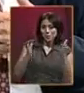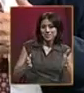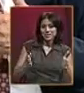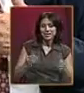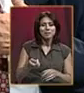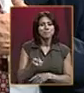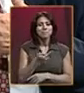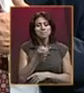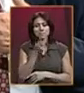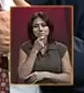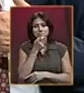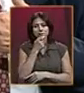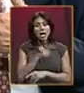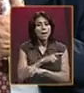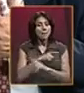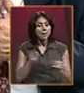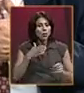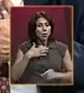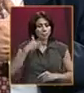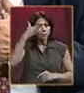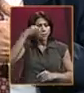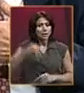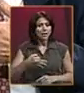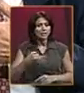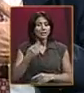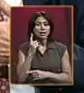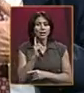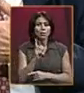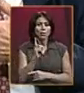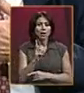Pero me parece que una de las